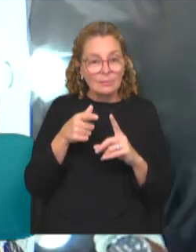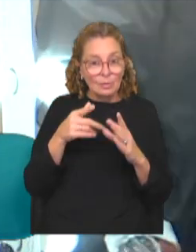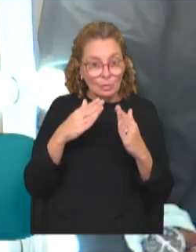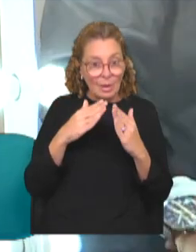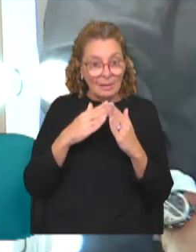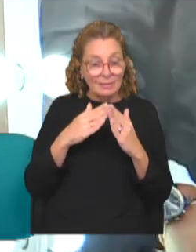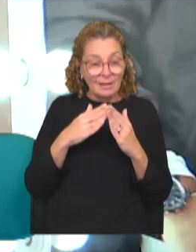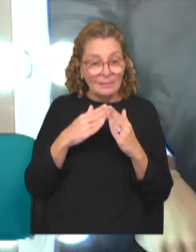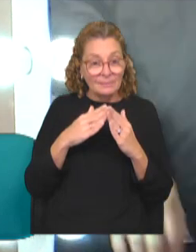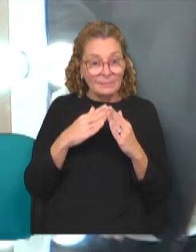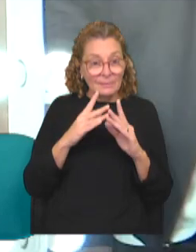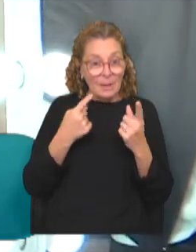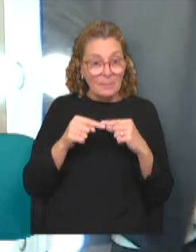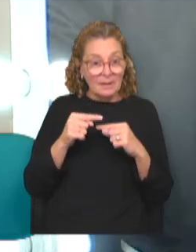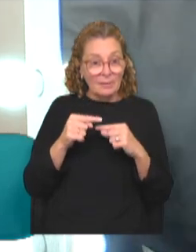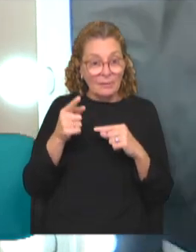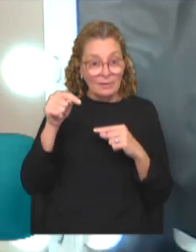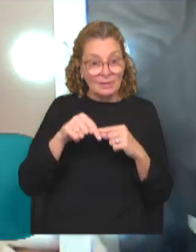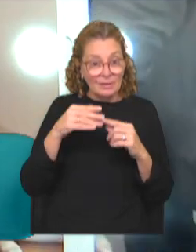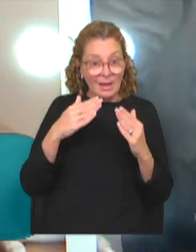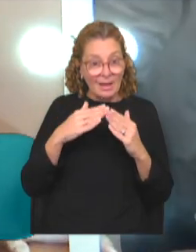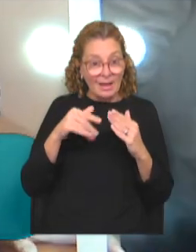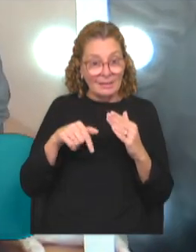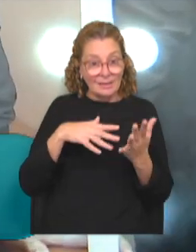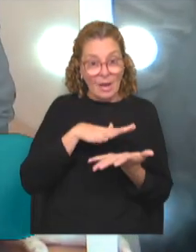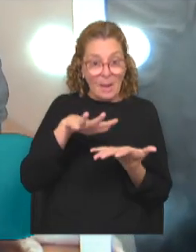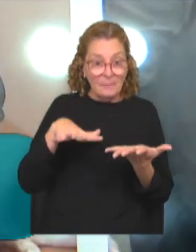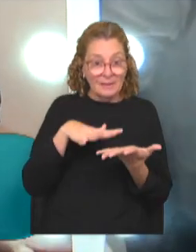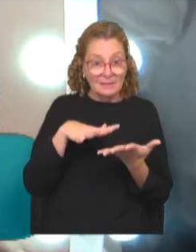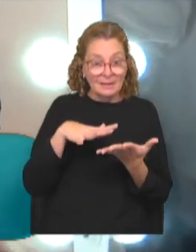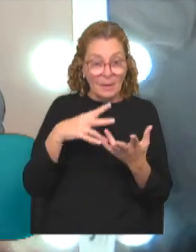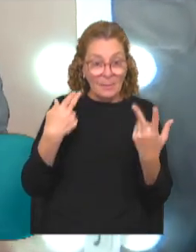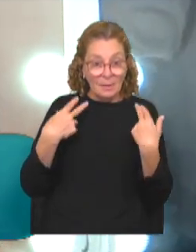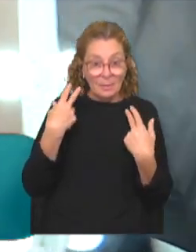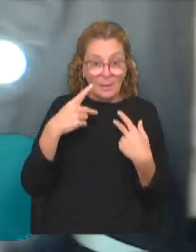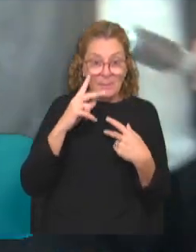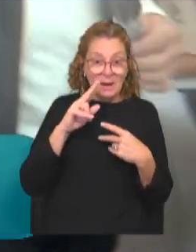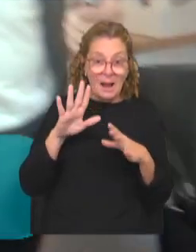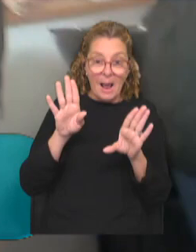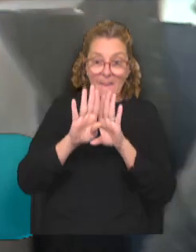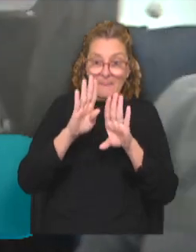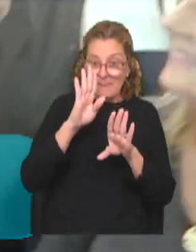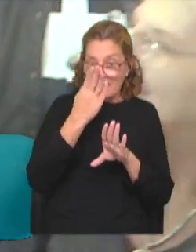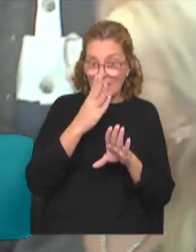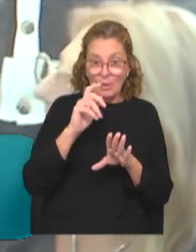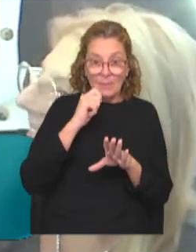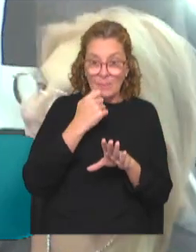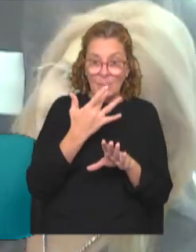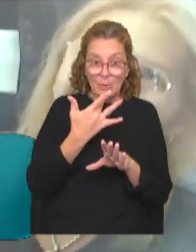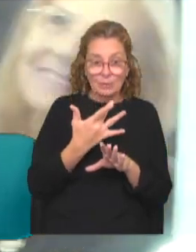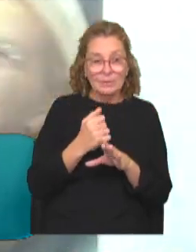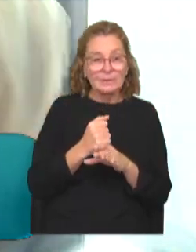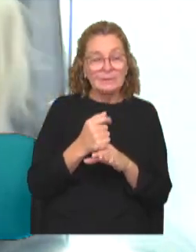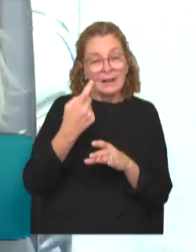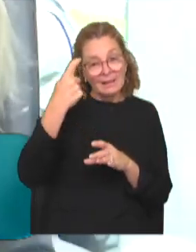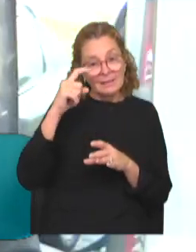que es súper válido, pero viniendo acá a este ambiente es como que estás en una peluquería. Mirá el espejo precioso que hay y todo. Y también la